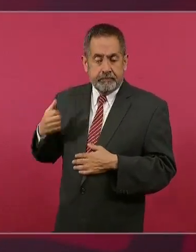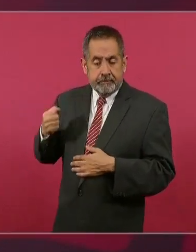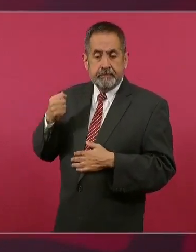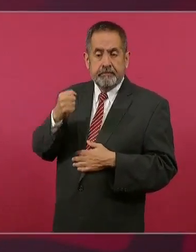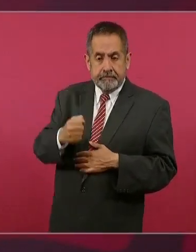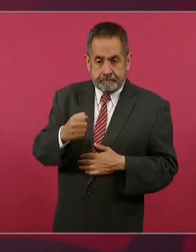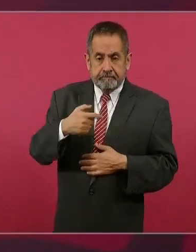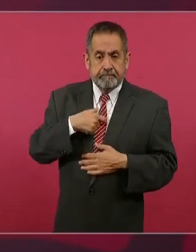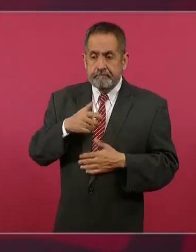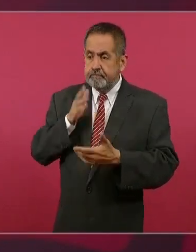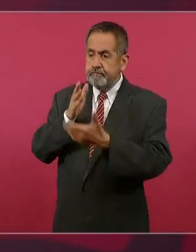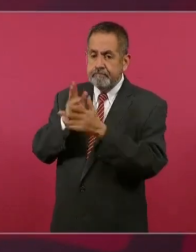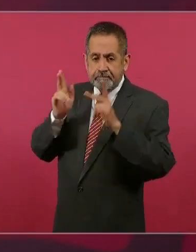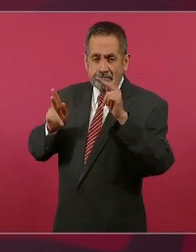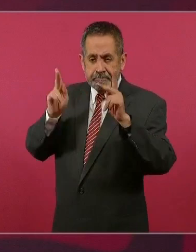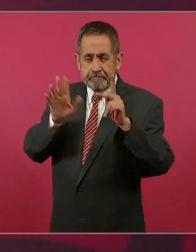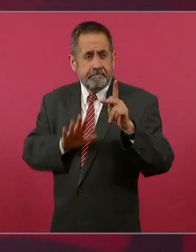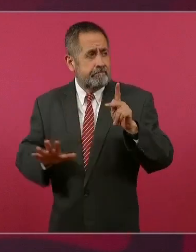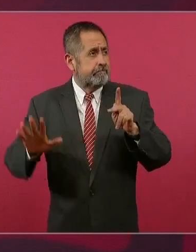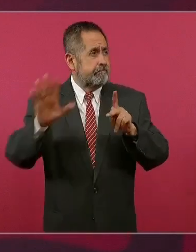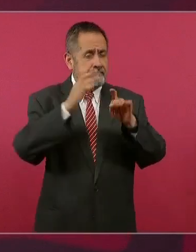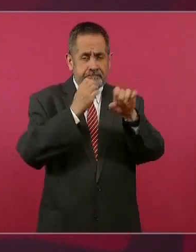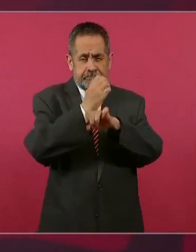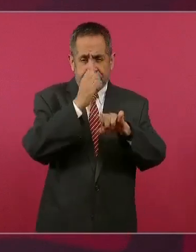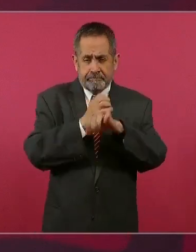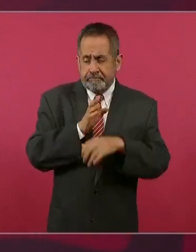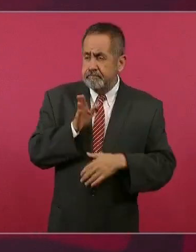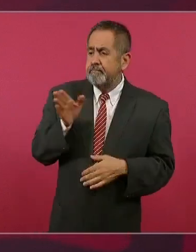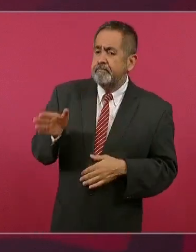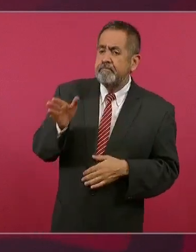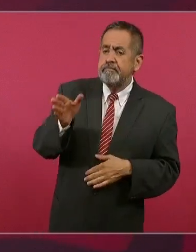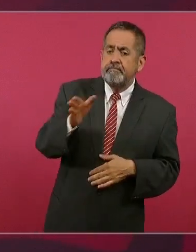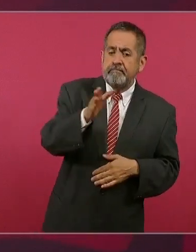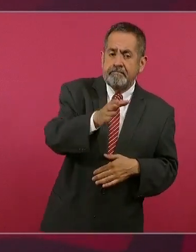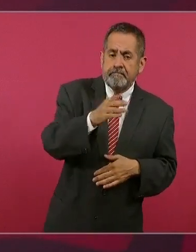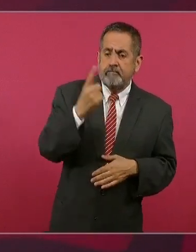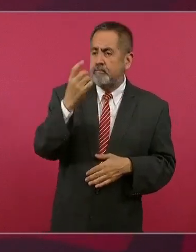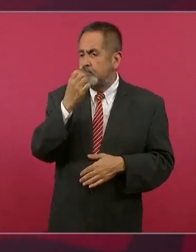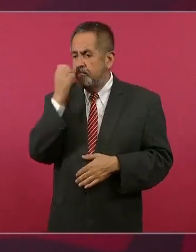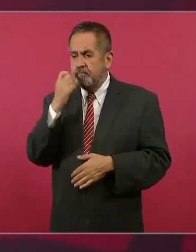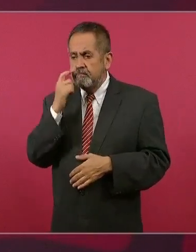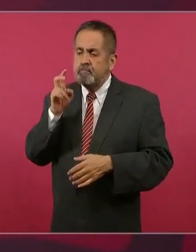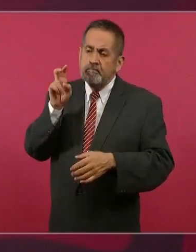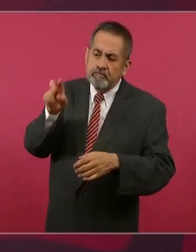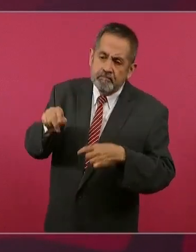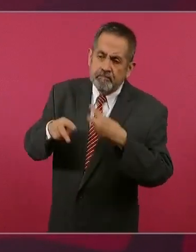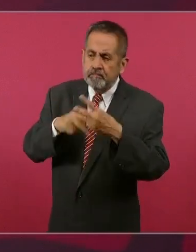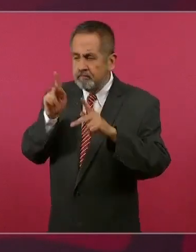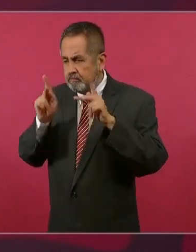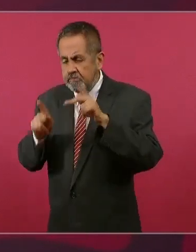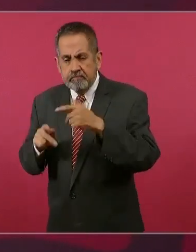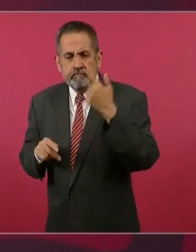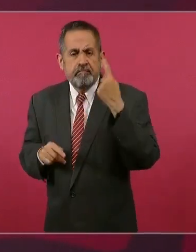he visitado todos los estados de la República y siempre que voy a algún estado visito una escuela. ¿Y por qué visitamos las escuelas o para qué